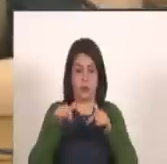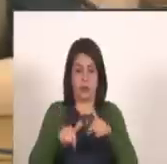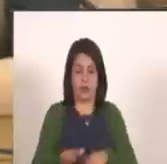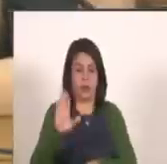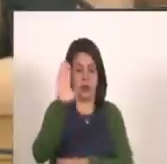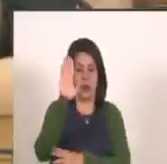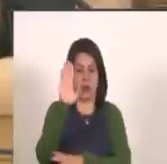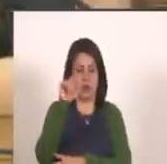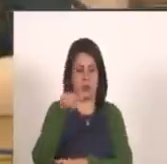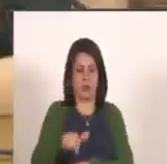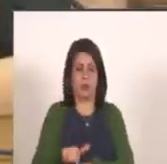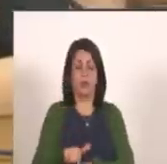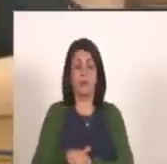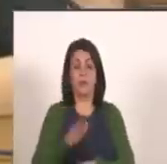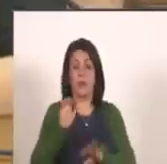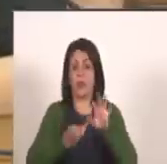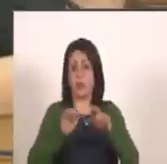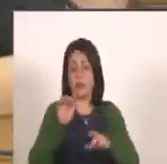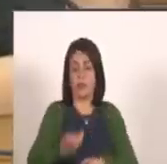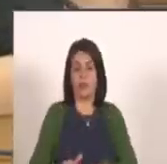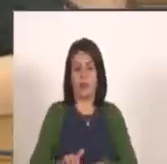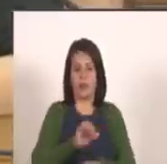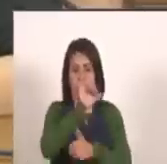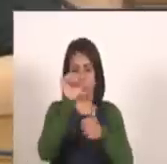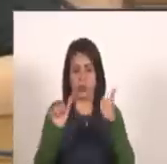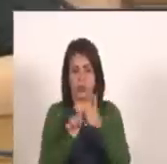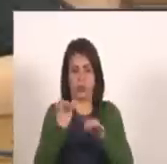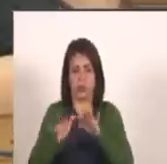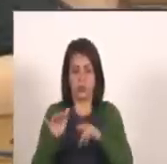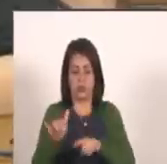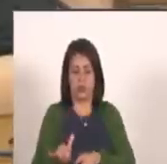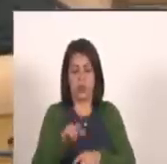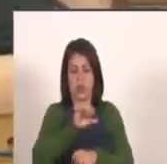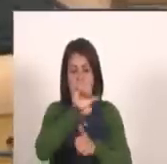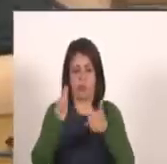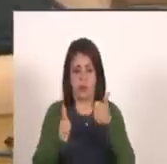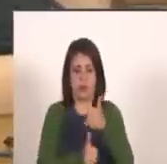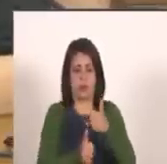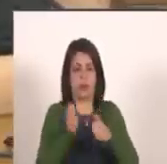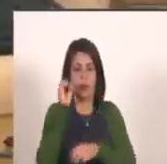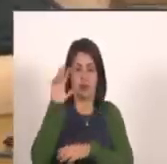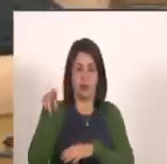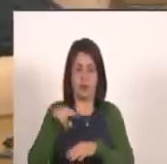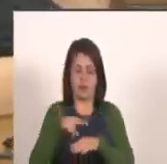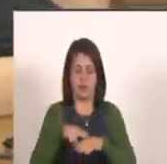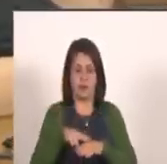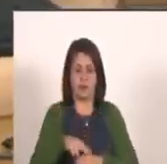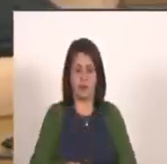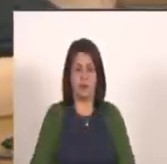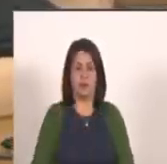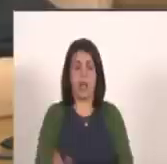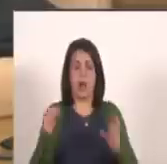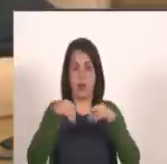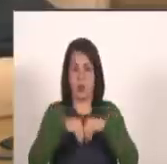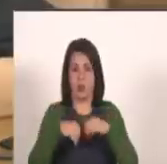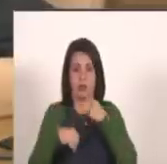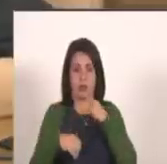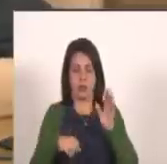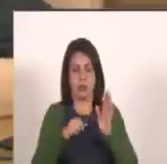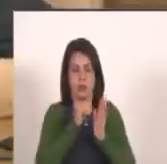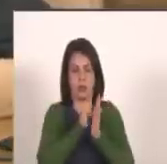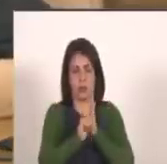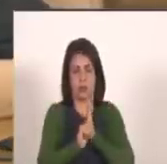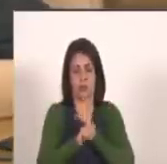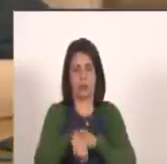subsecretario y juramentación de la secretaria y la subsecretaria o subsecretario de la Asamblea Nacional, de conformidad con